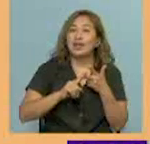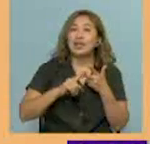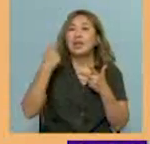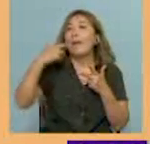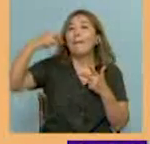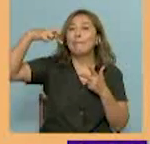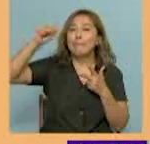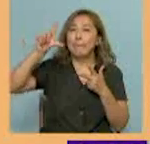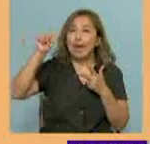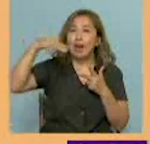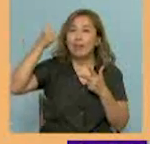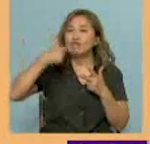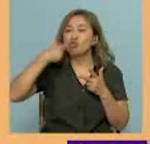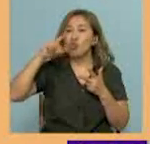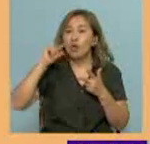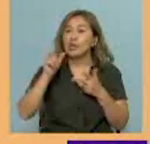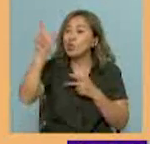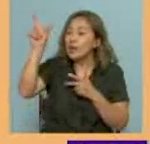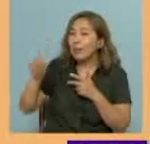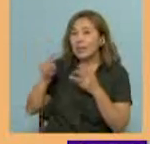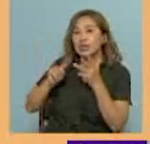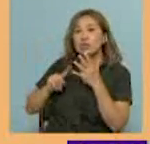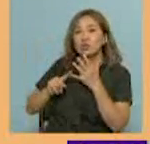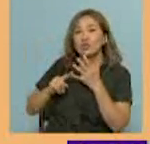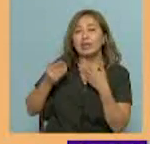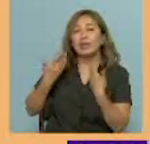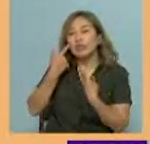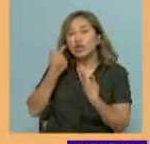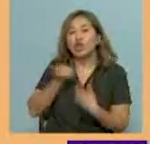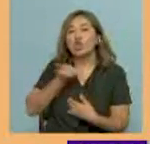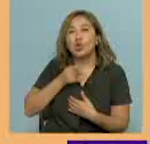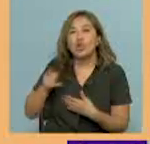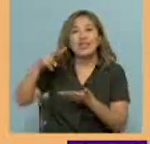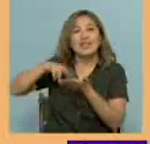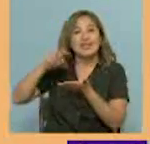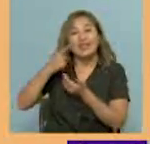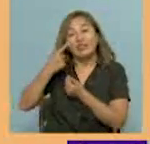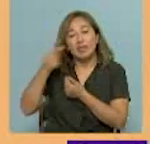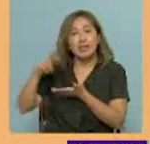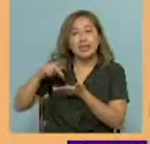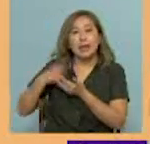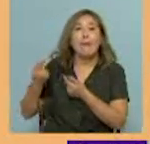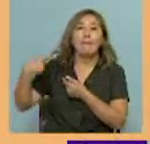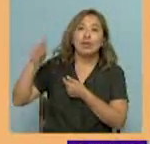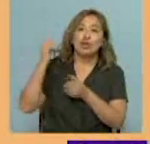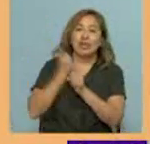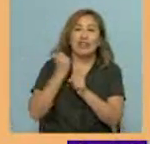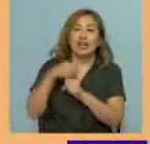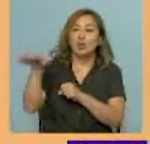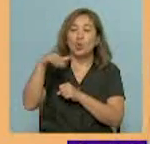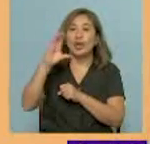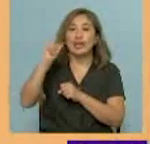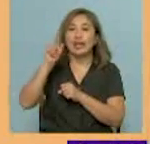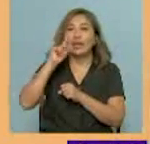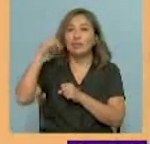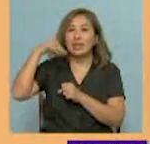palmasola y un paciente que fue atendido en las localidades altas vive en salta pero trabaja en caimancito así